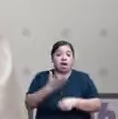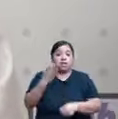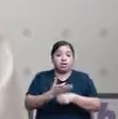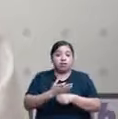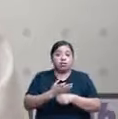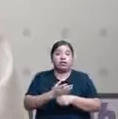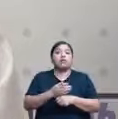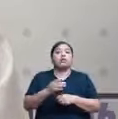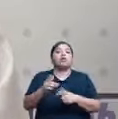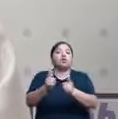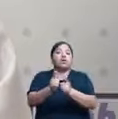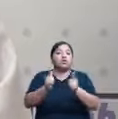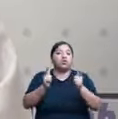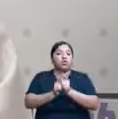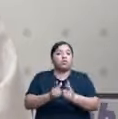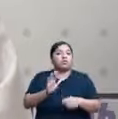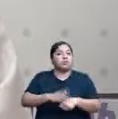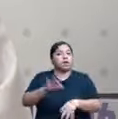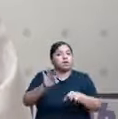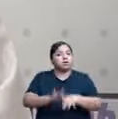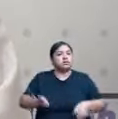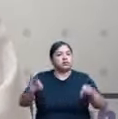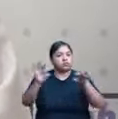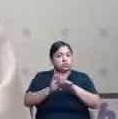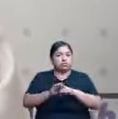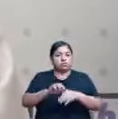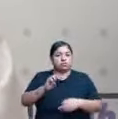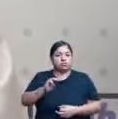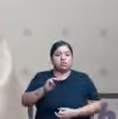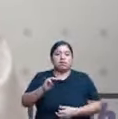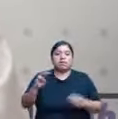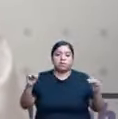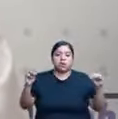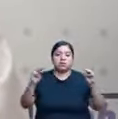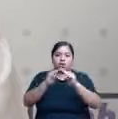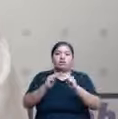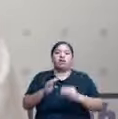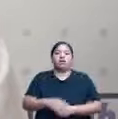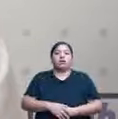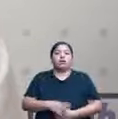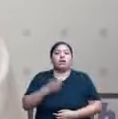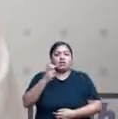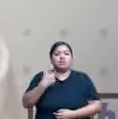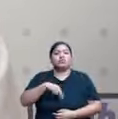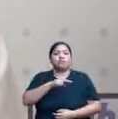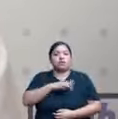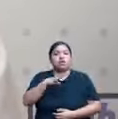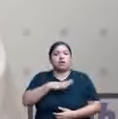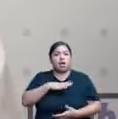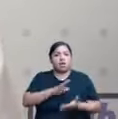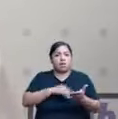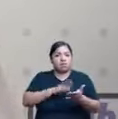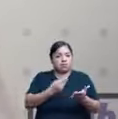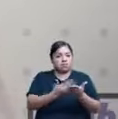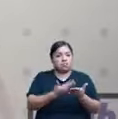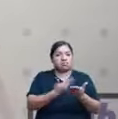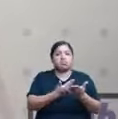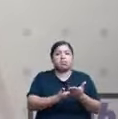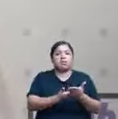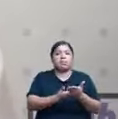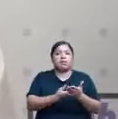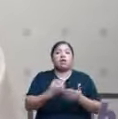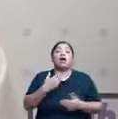partido fundamental y principal, se llame Mixquiahuala de Juárez Hidalgo. Traemos documentos pero creo que este momento no es